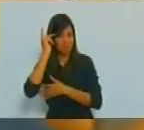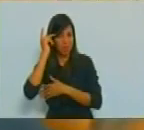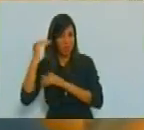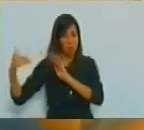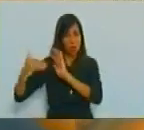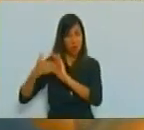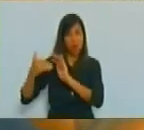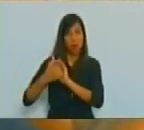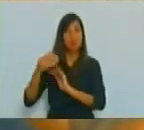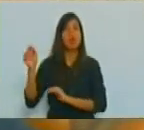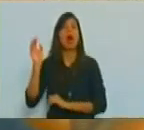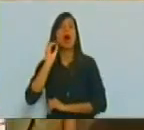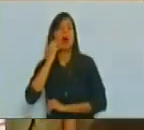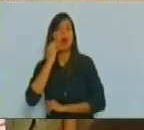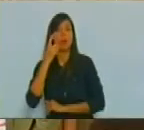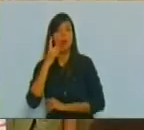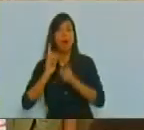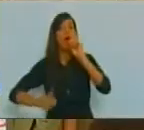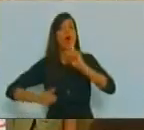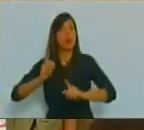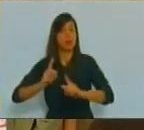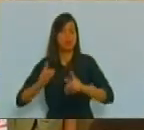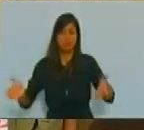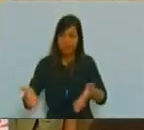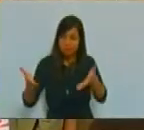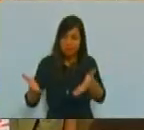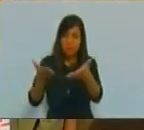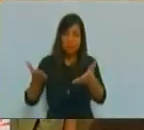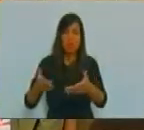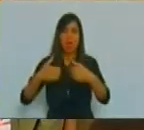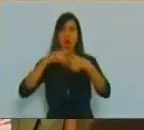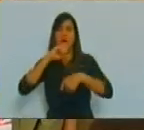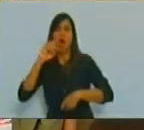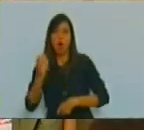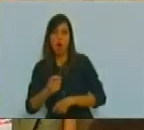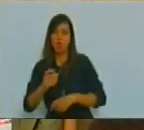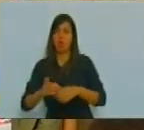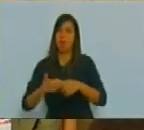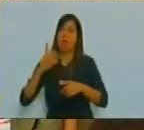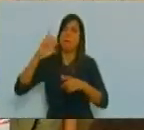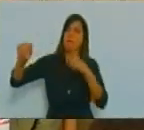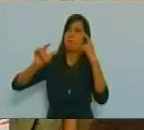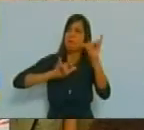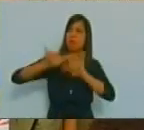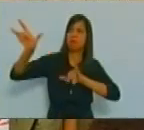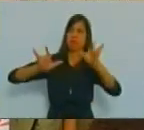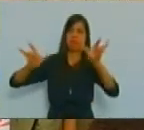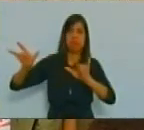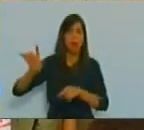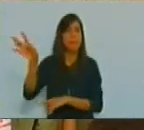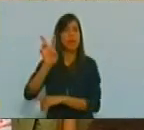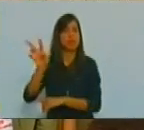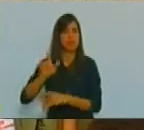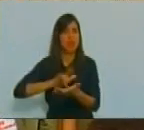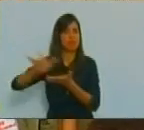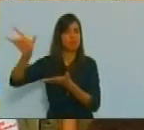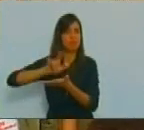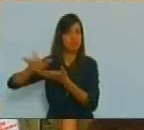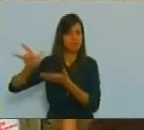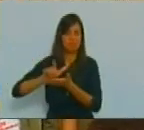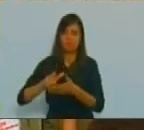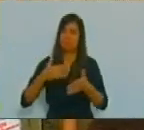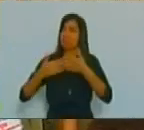hoy vemos también cómo promueven que nuestros jóvenes se quieran ir del país hoy decimos en venezuela es cuando hay